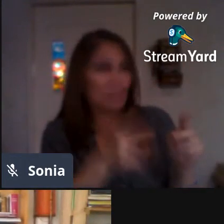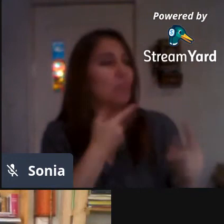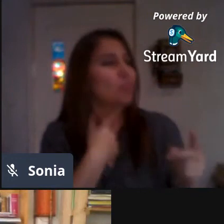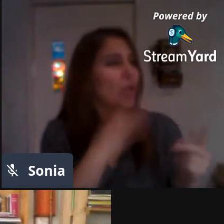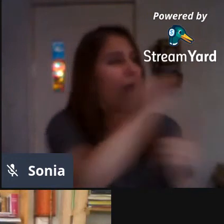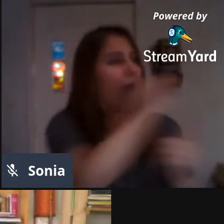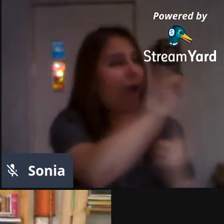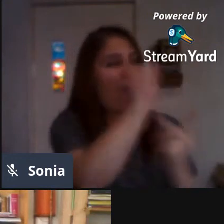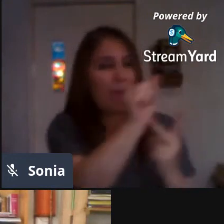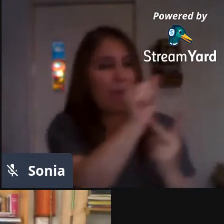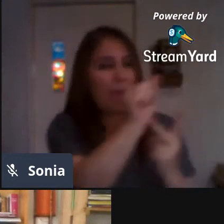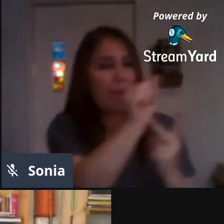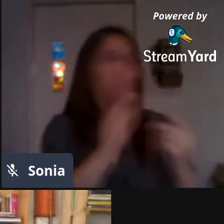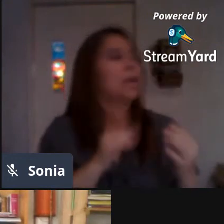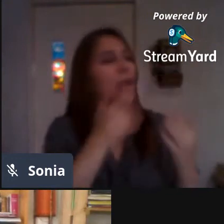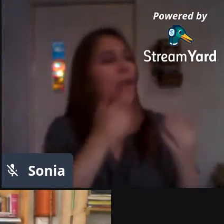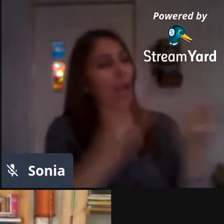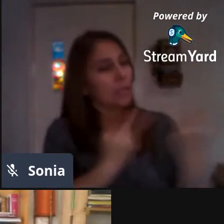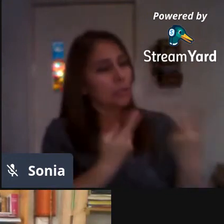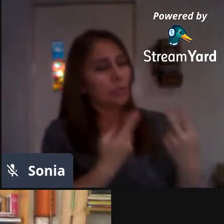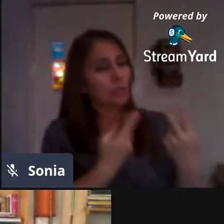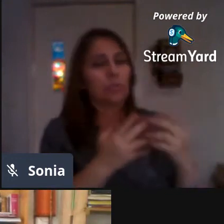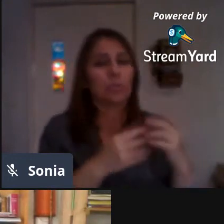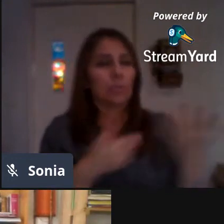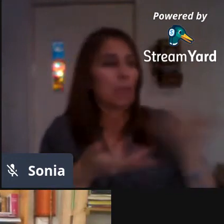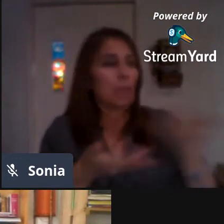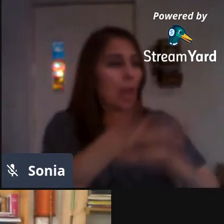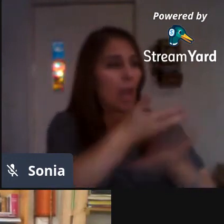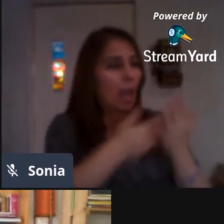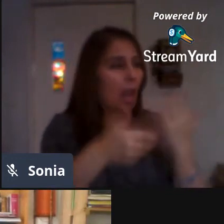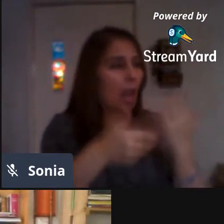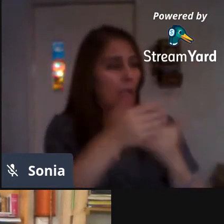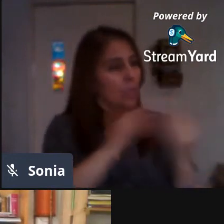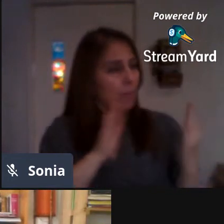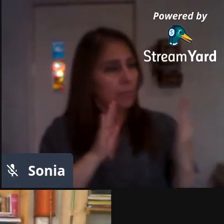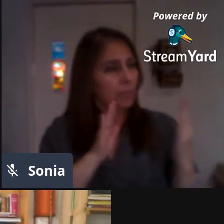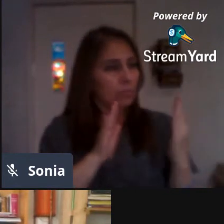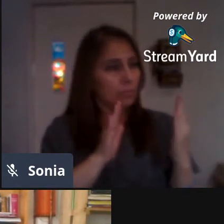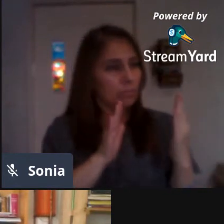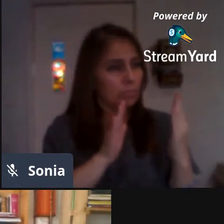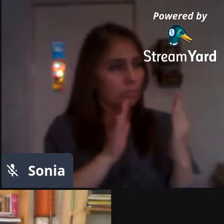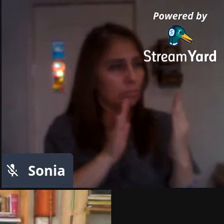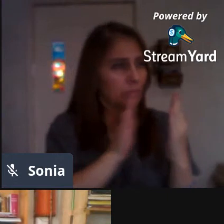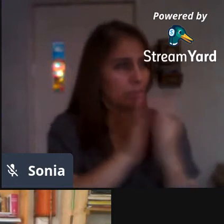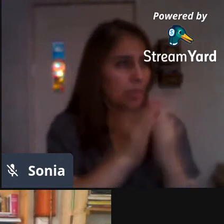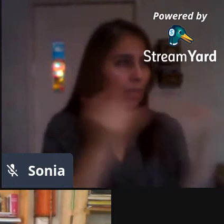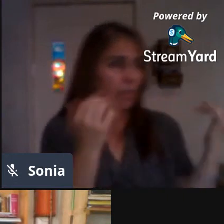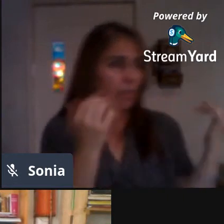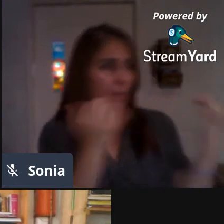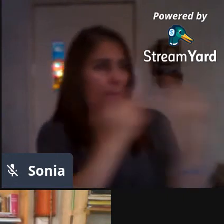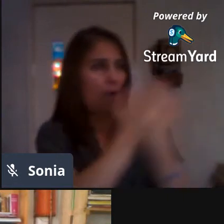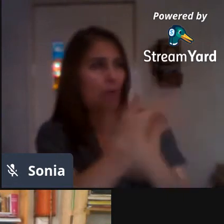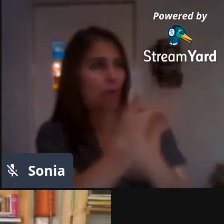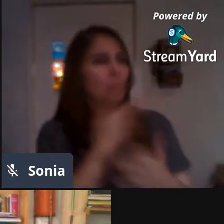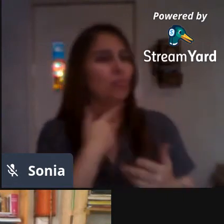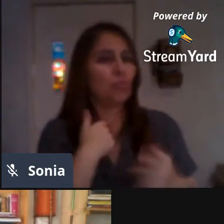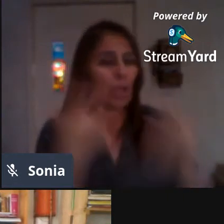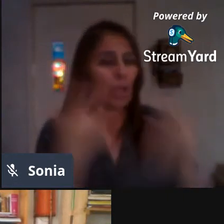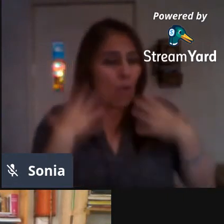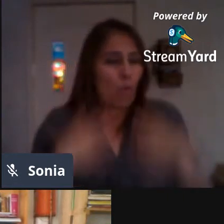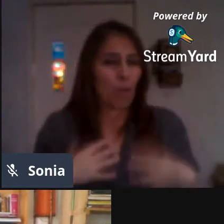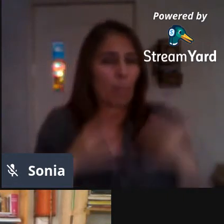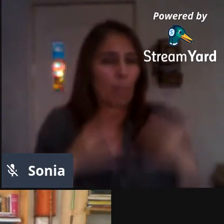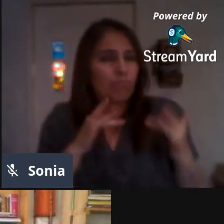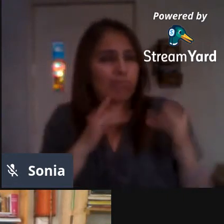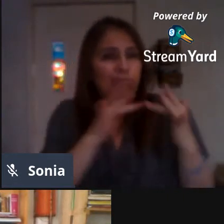aumenta en medio de los cables y los elementos de grabación el encanto nos cobija los cuerpos centran en contact indistintamente